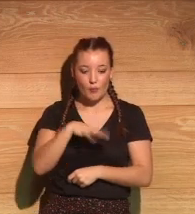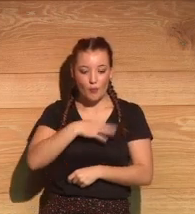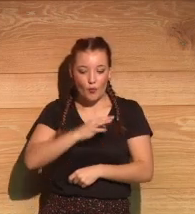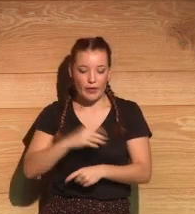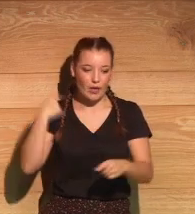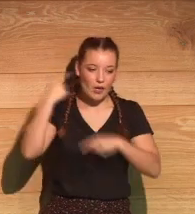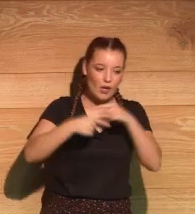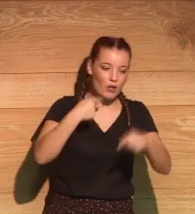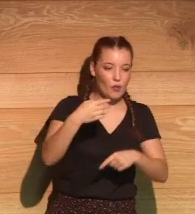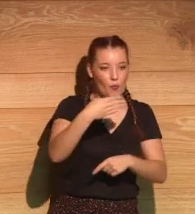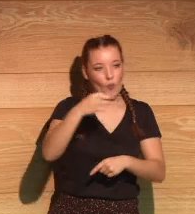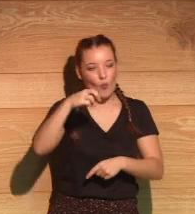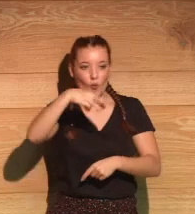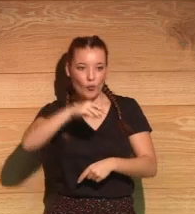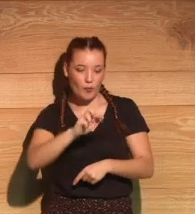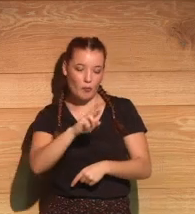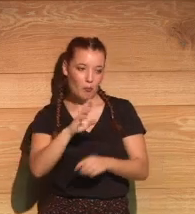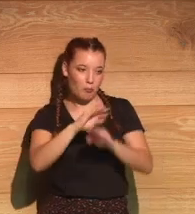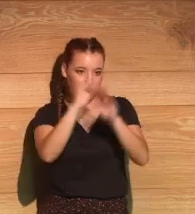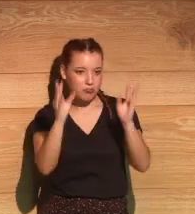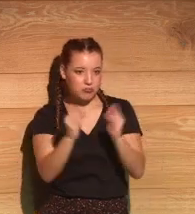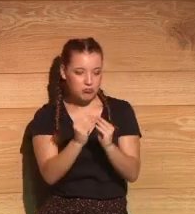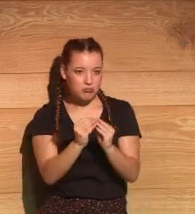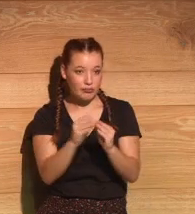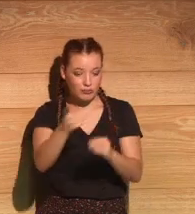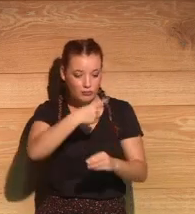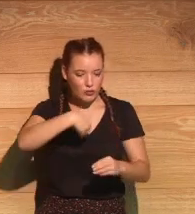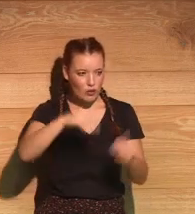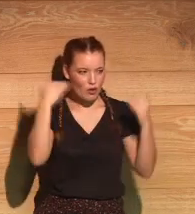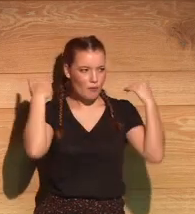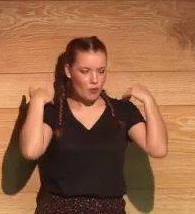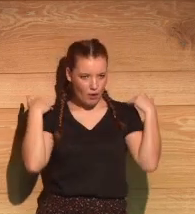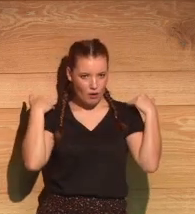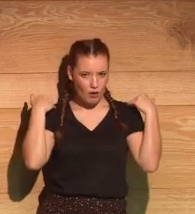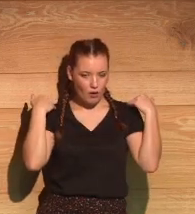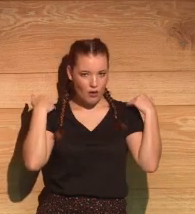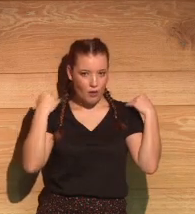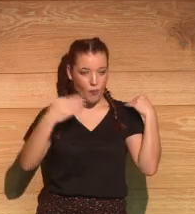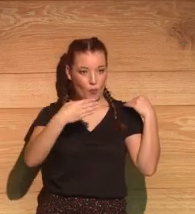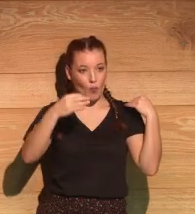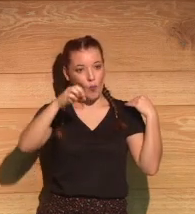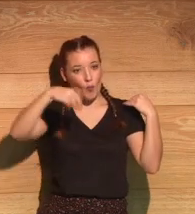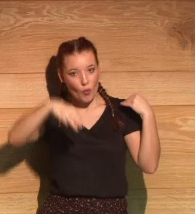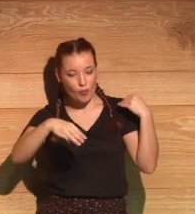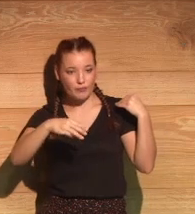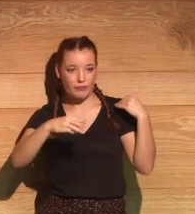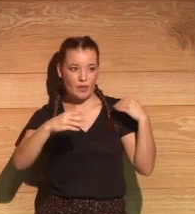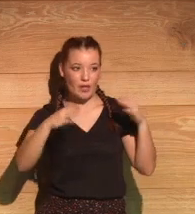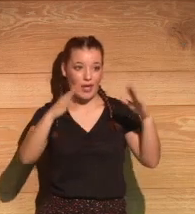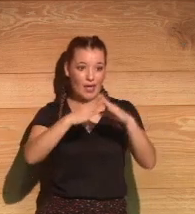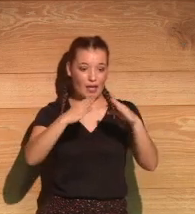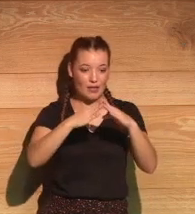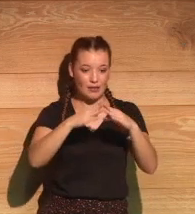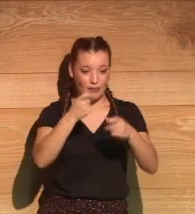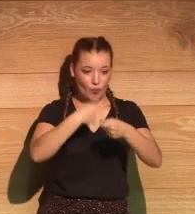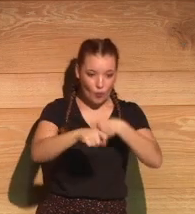los boomers, por resumir, digamos, somos en cierta forma responsables de que el boom inmobiliario haya dejado sin opciones de